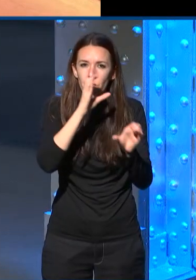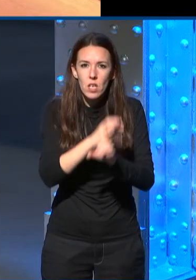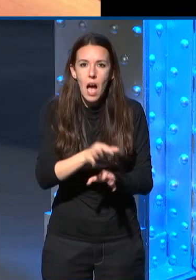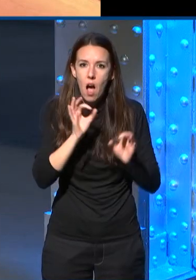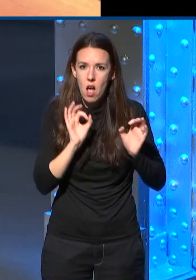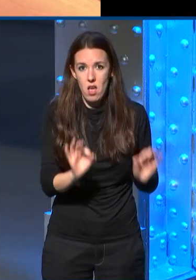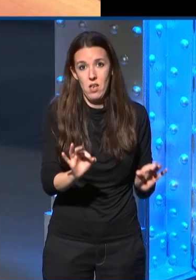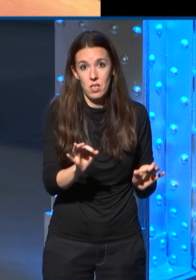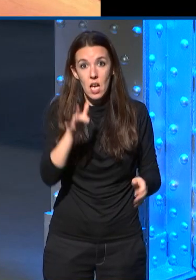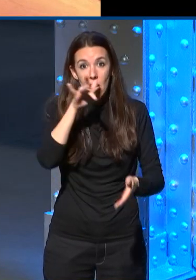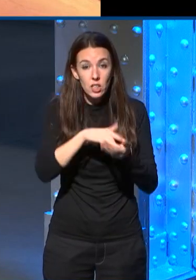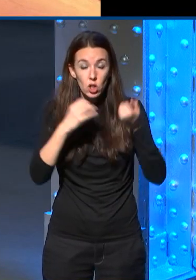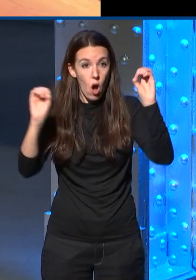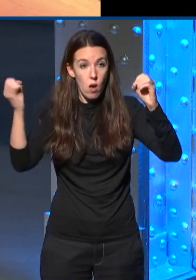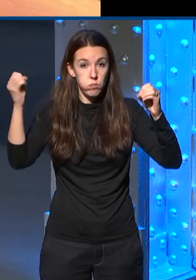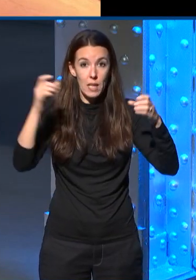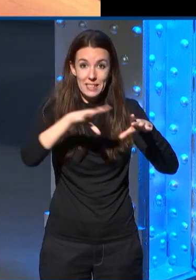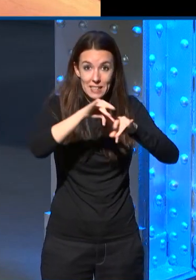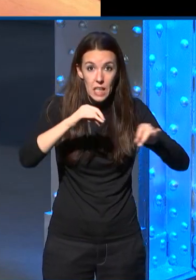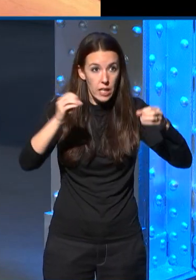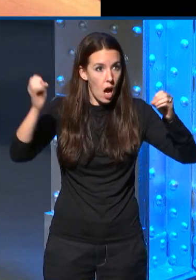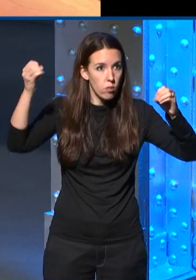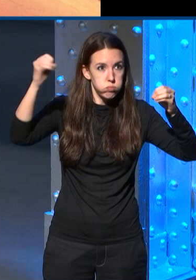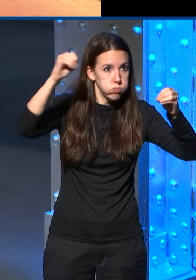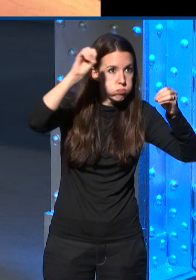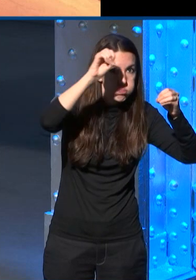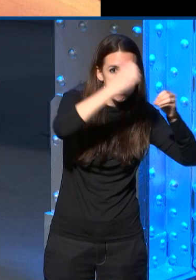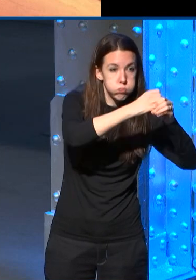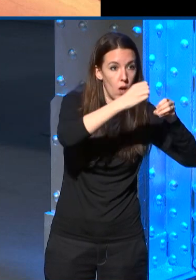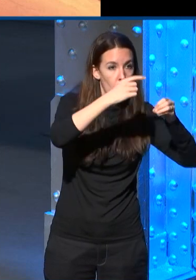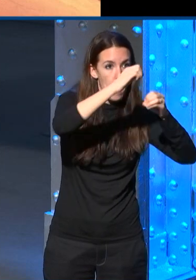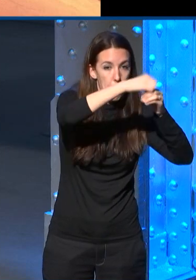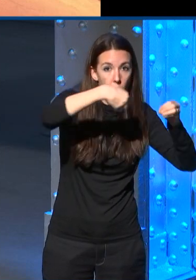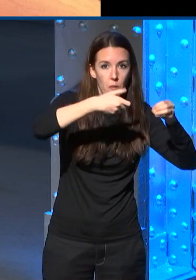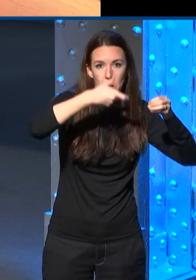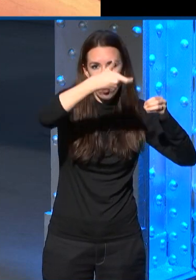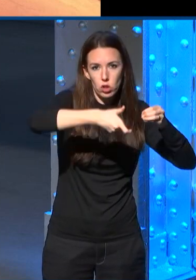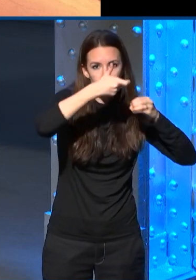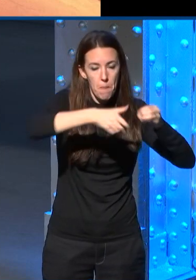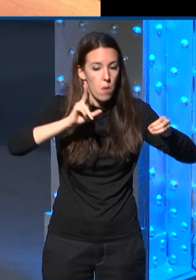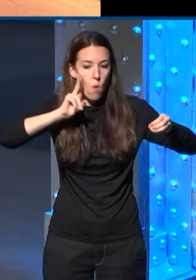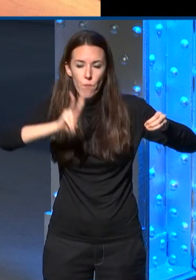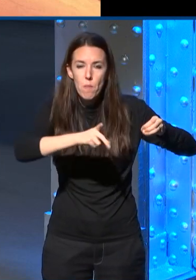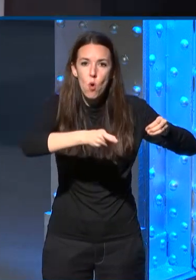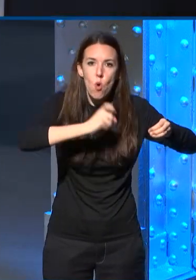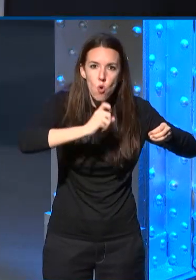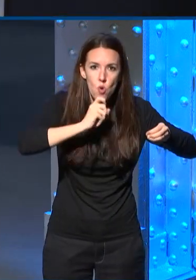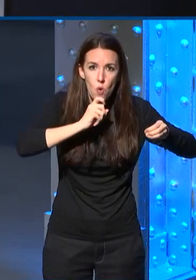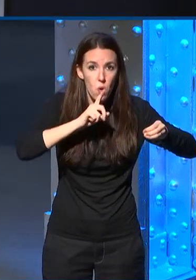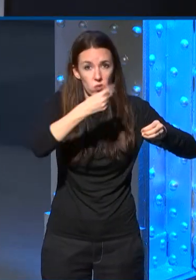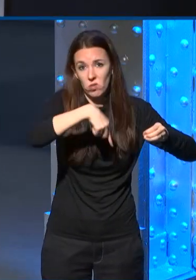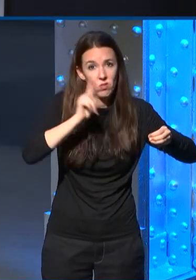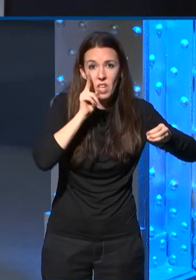Si en la Tierra impacta un meteorito y vamos a ver el cráter que ha dejado un tiempo después, un tiempo largo, pero un tiempo después, no veremos